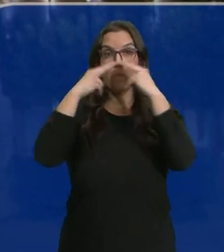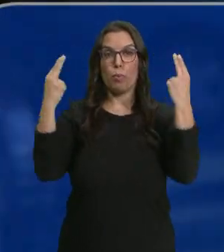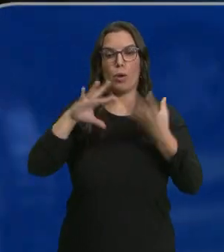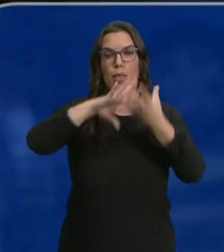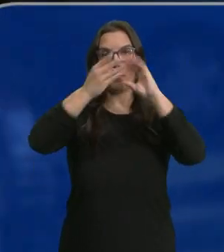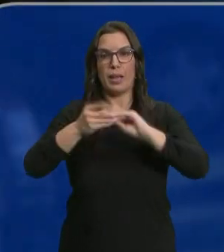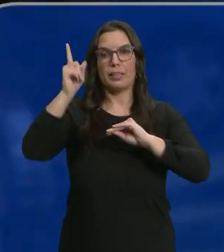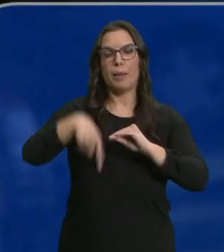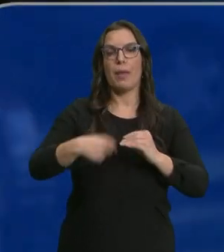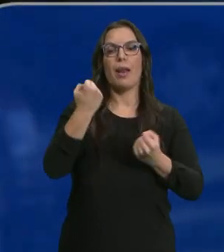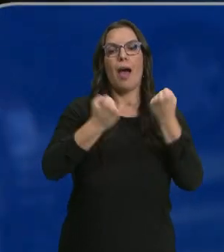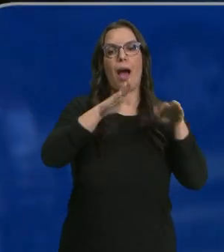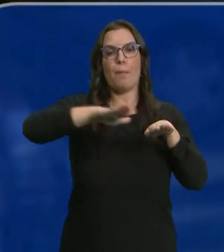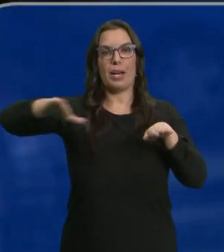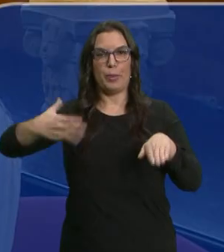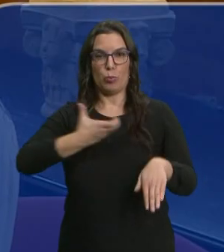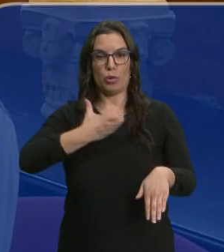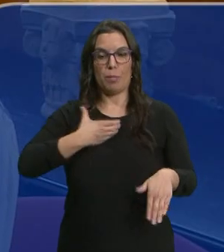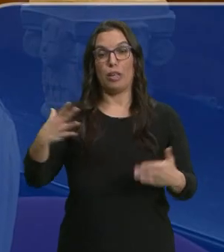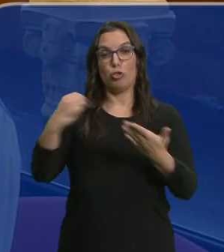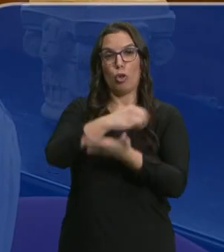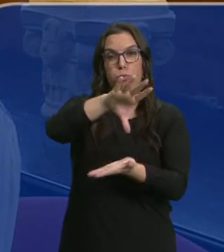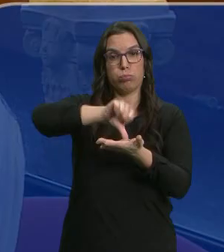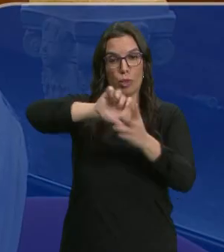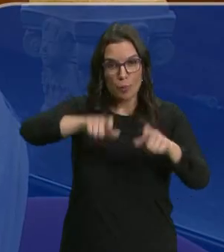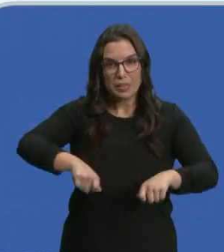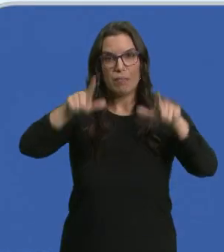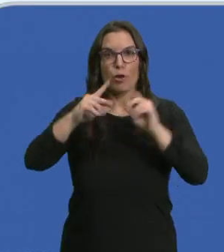o los aparcamientos municipales. Todo ello centralizado en una